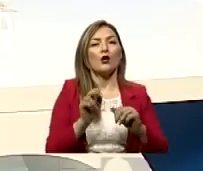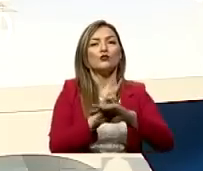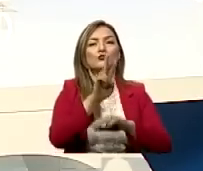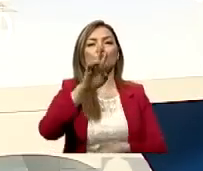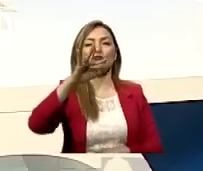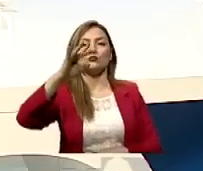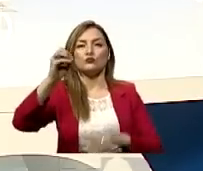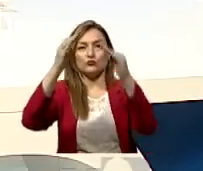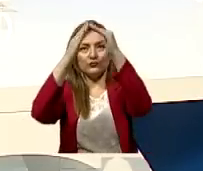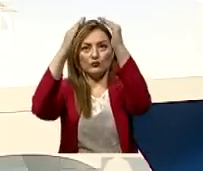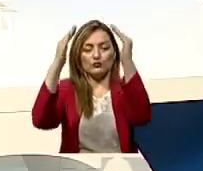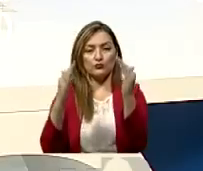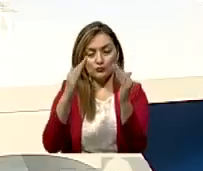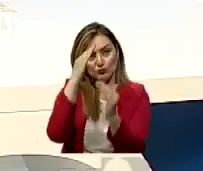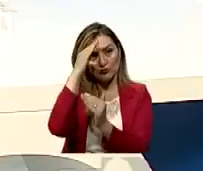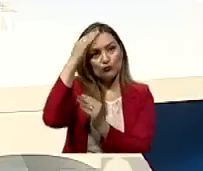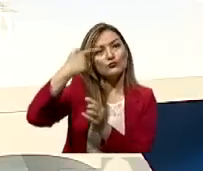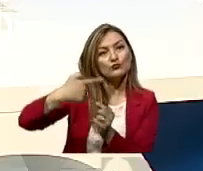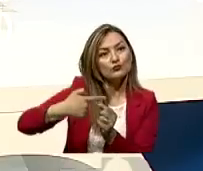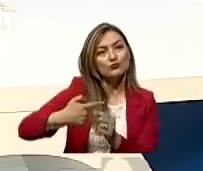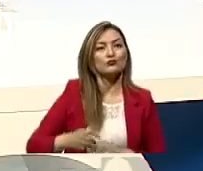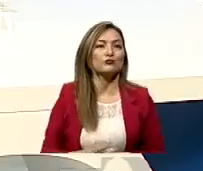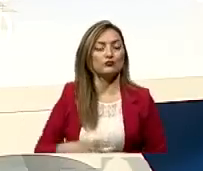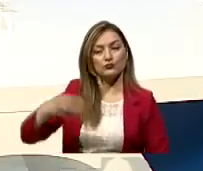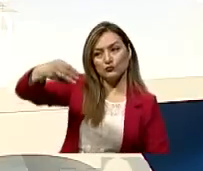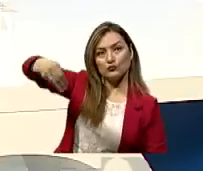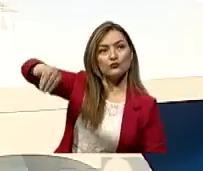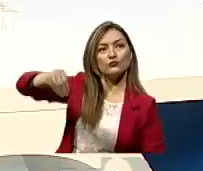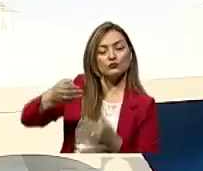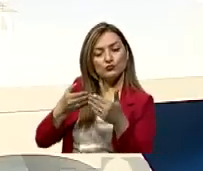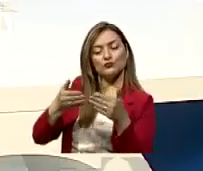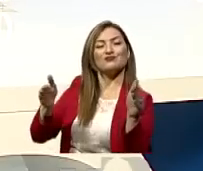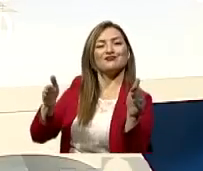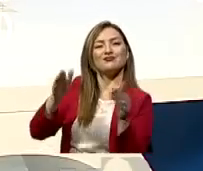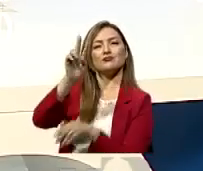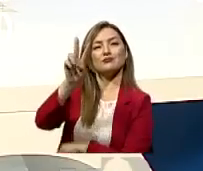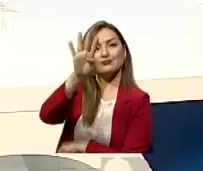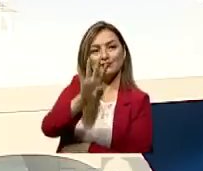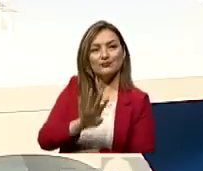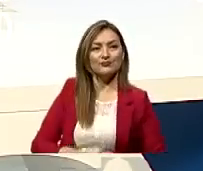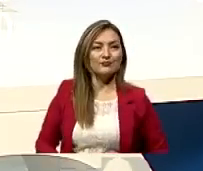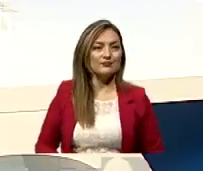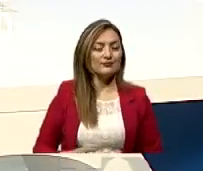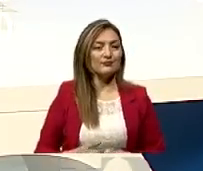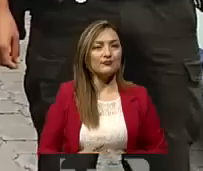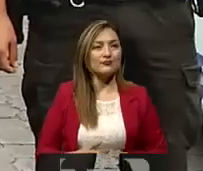unidades policiales que existen en Quito. Este miércoles ya se habilitaron 24 como parte de la primera fase.